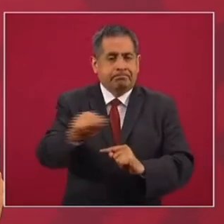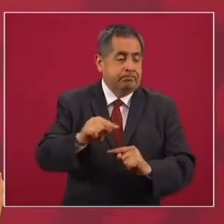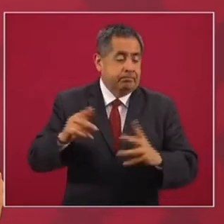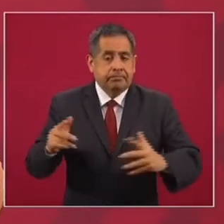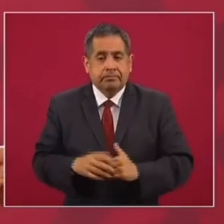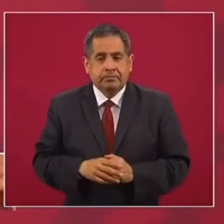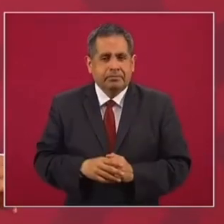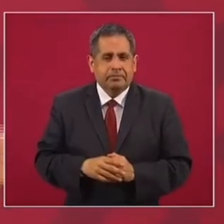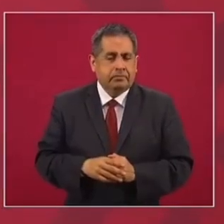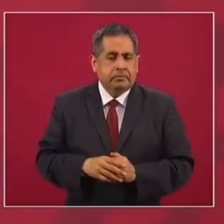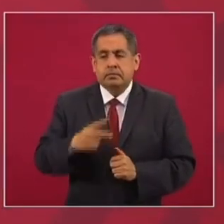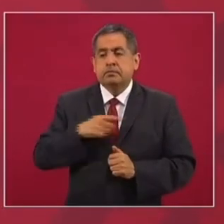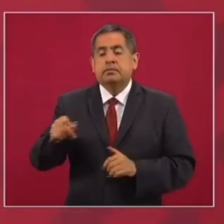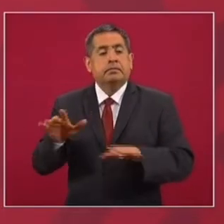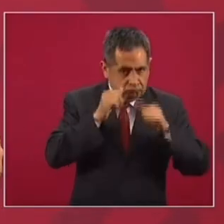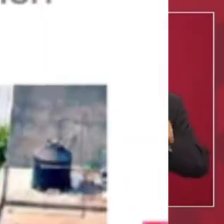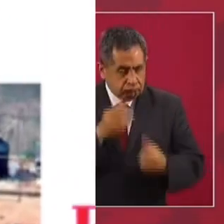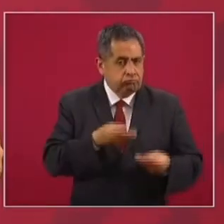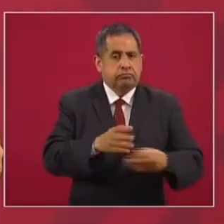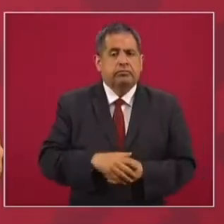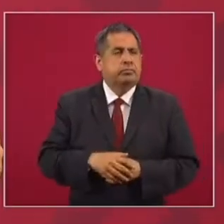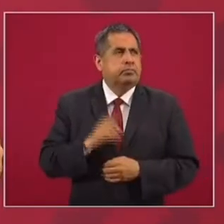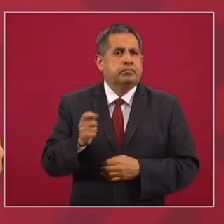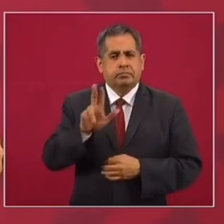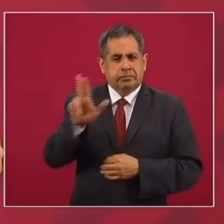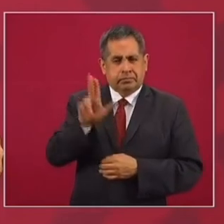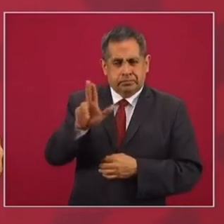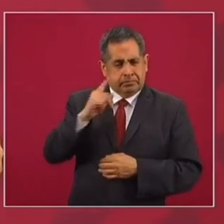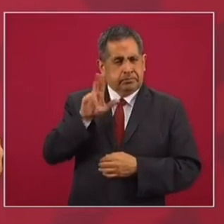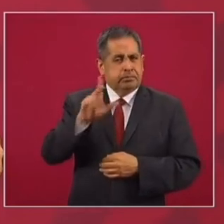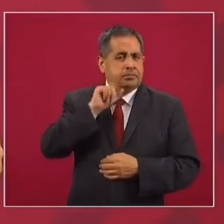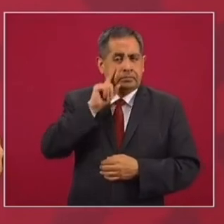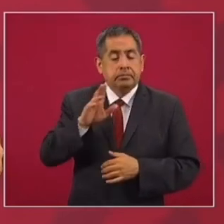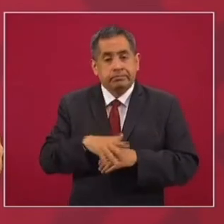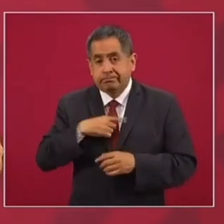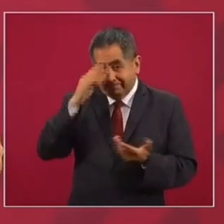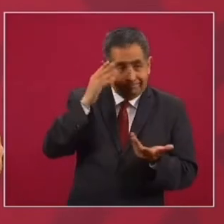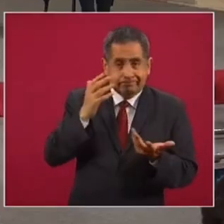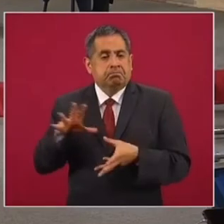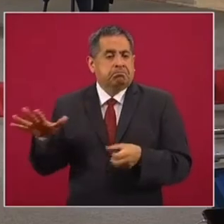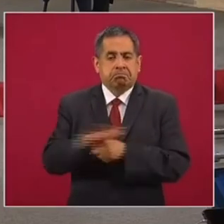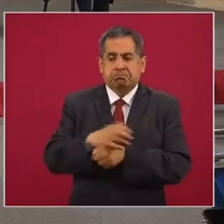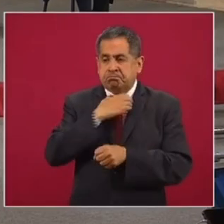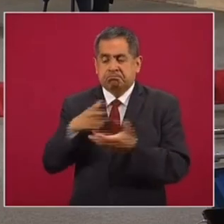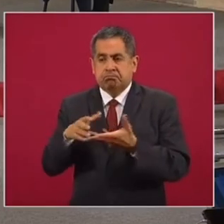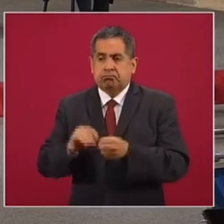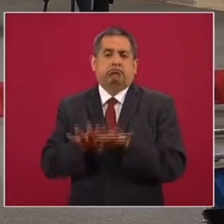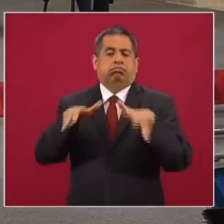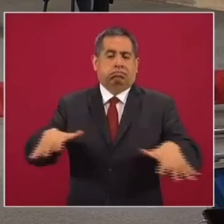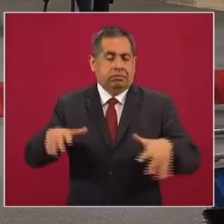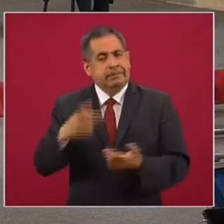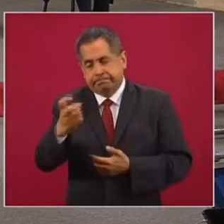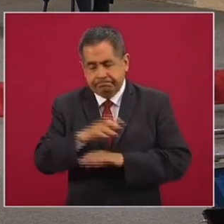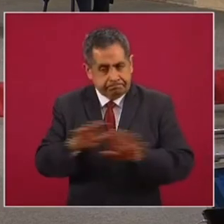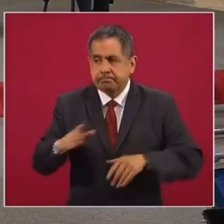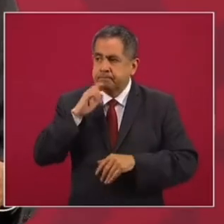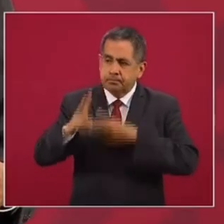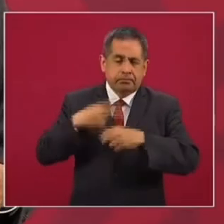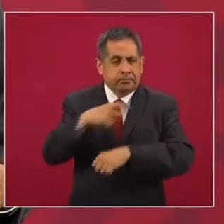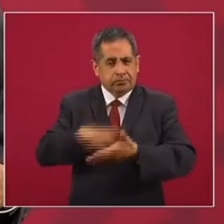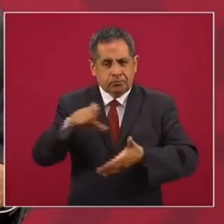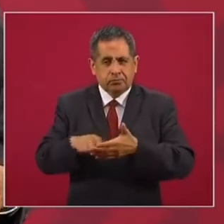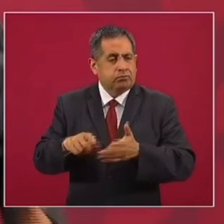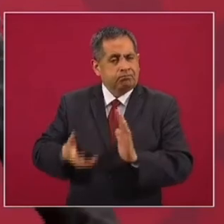que se traslade a albergues. El martes tenemos una reunión, mañana, porque tenemos que buscar una solución de fondo. Entonces vamos a comprar